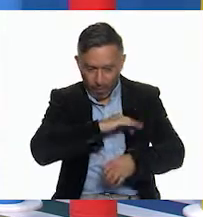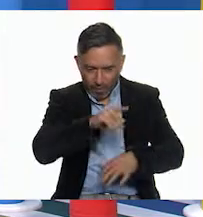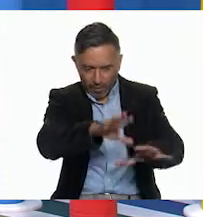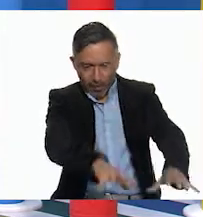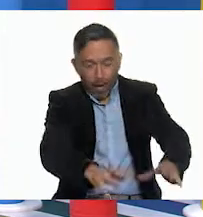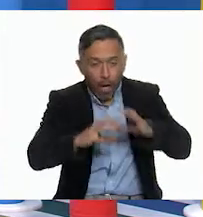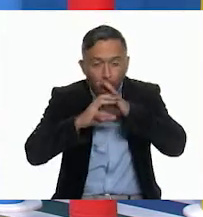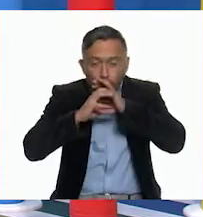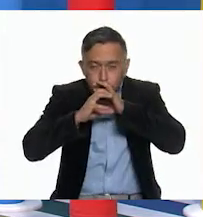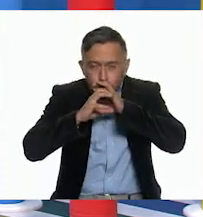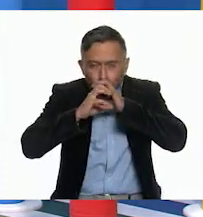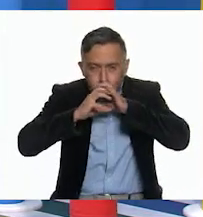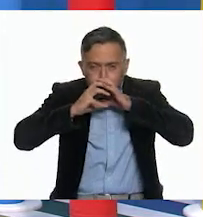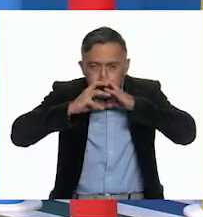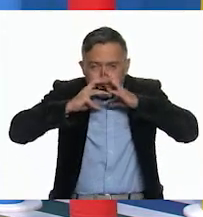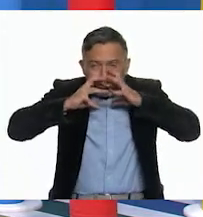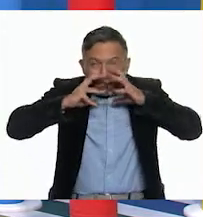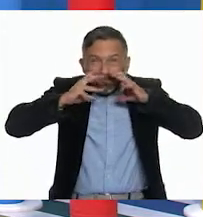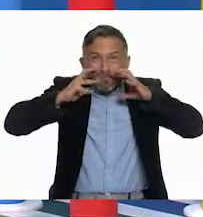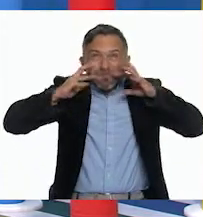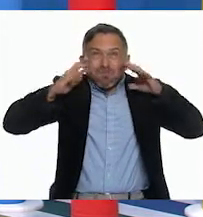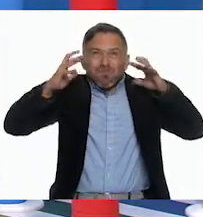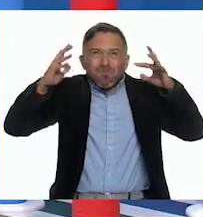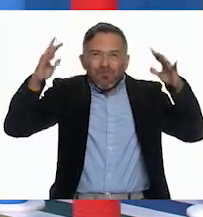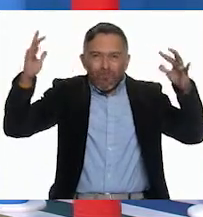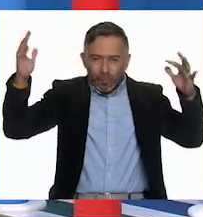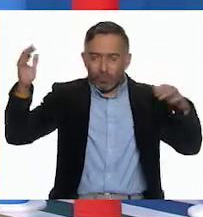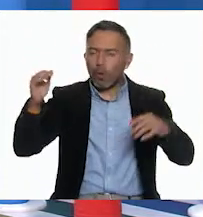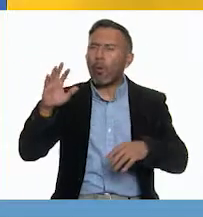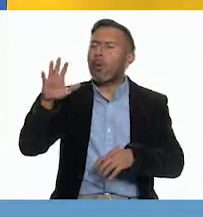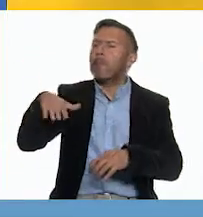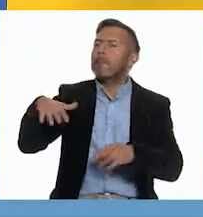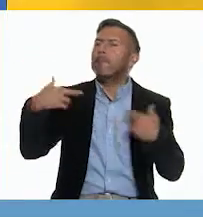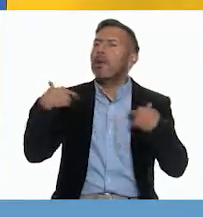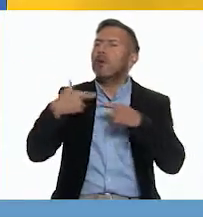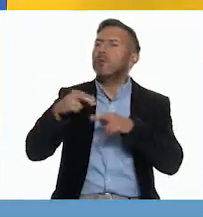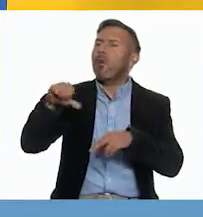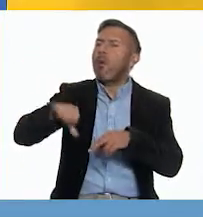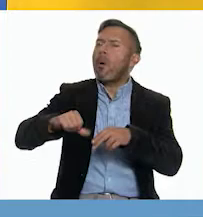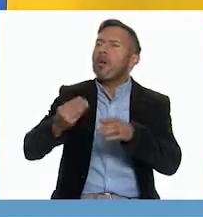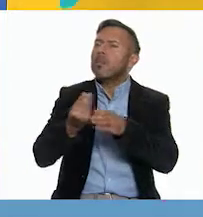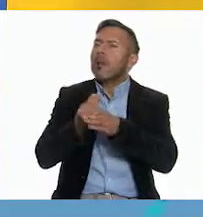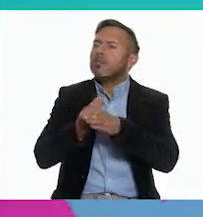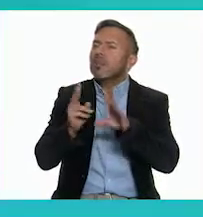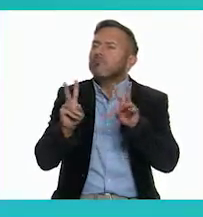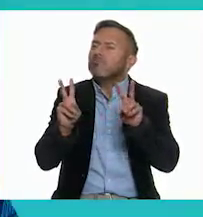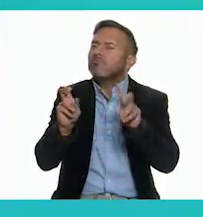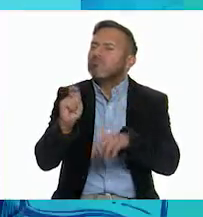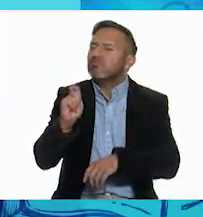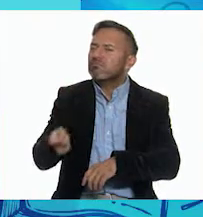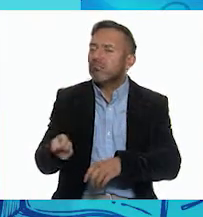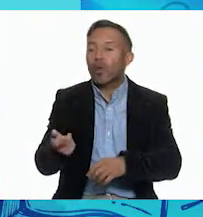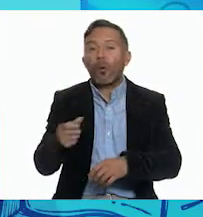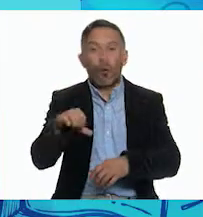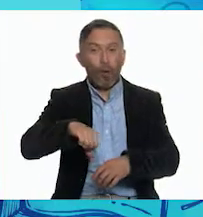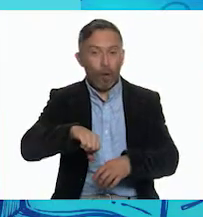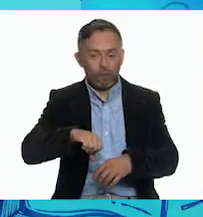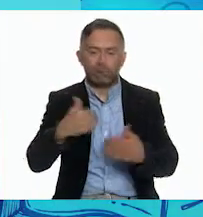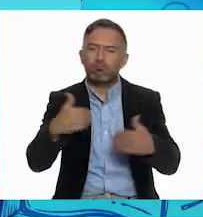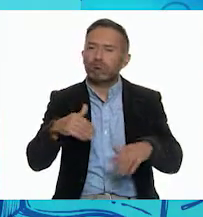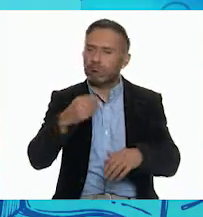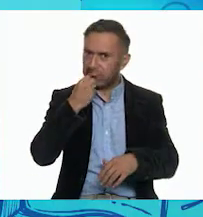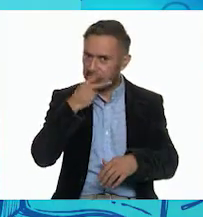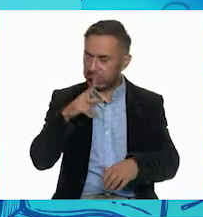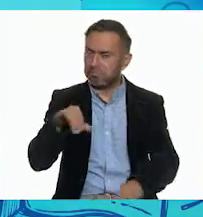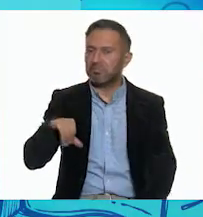Raulito. Maestra, ¿y qué vamos a ver el día de hoy en esta clase? Pues hoy tendremos una clase muy interesante.